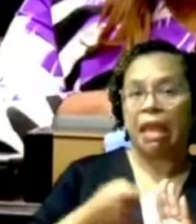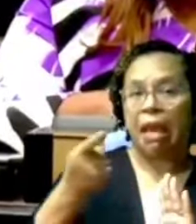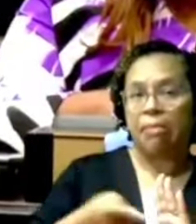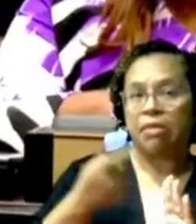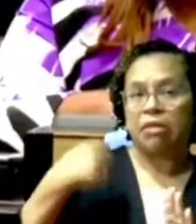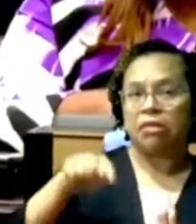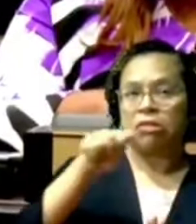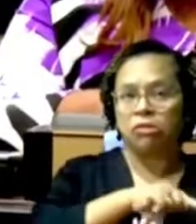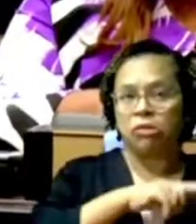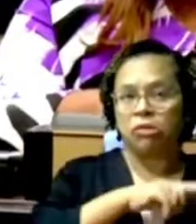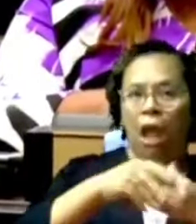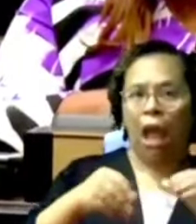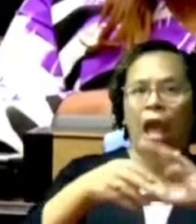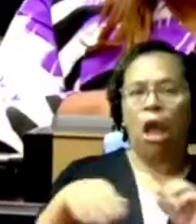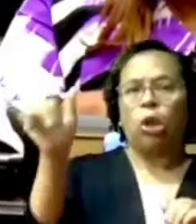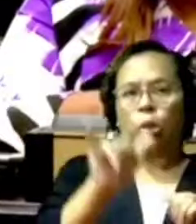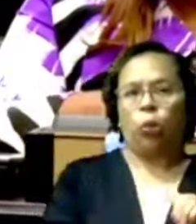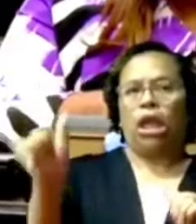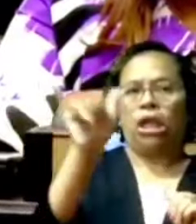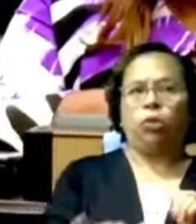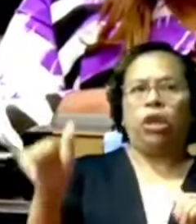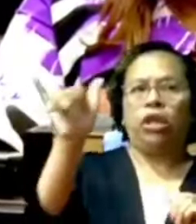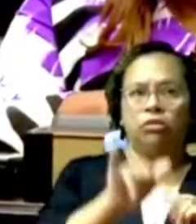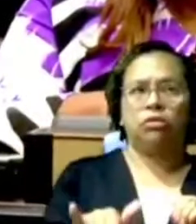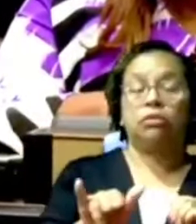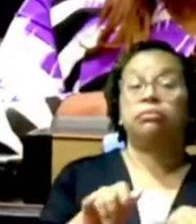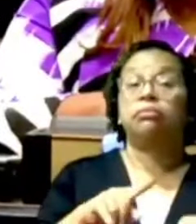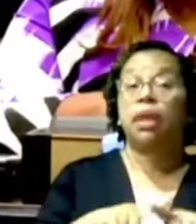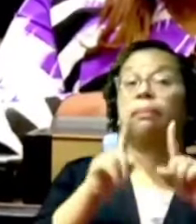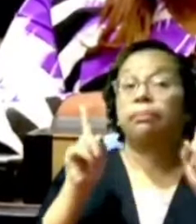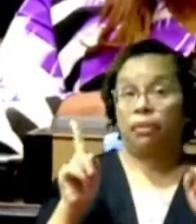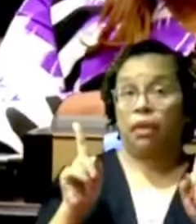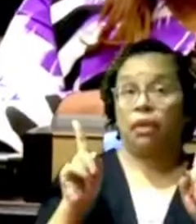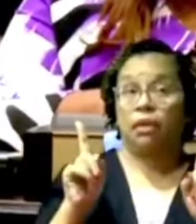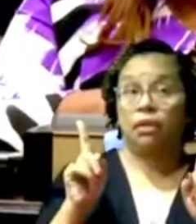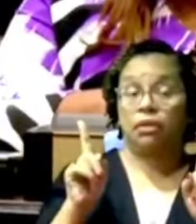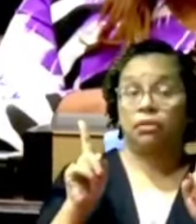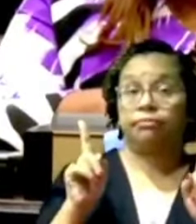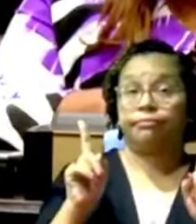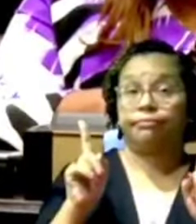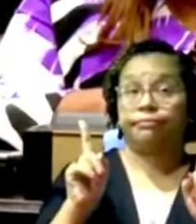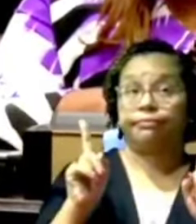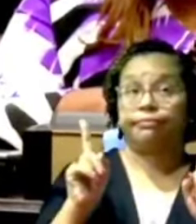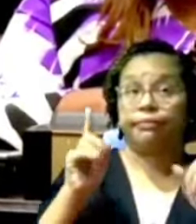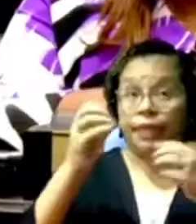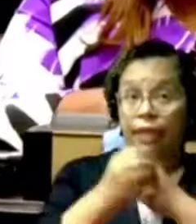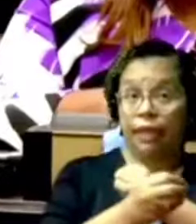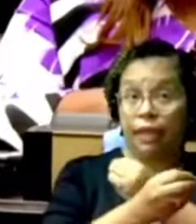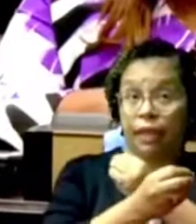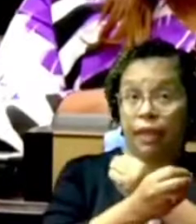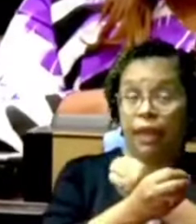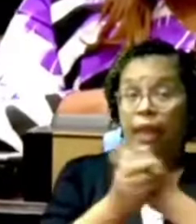caído. No obstante a eso, informaciones que muchas veces no son